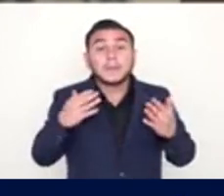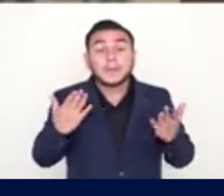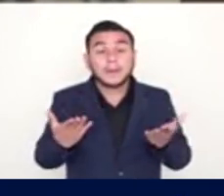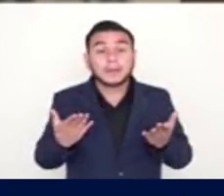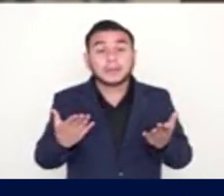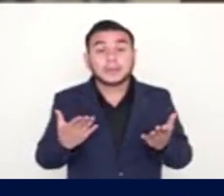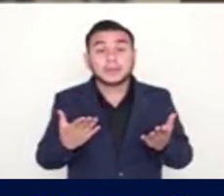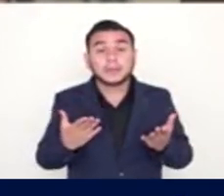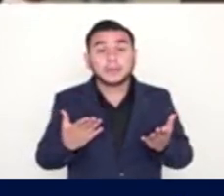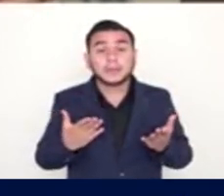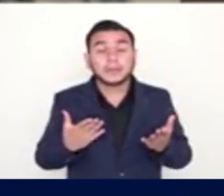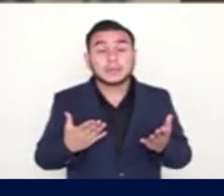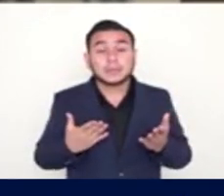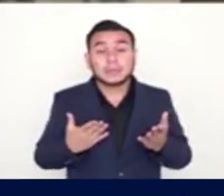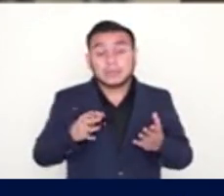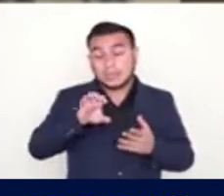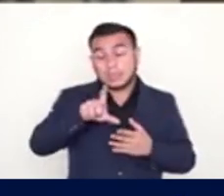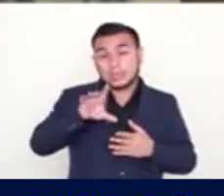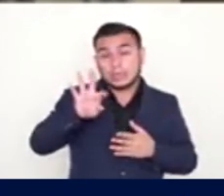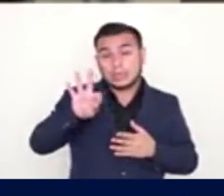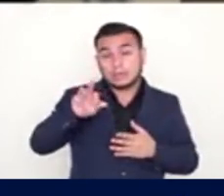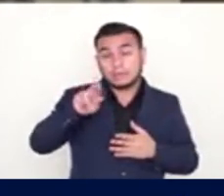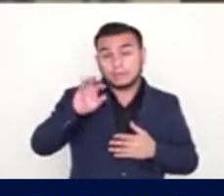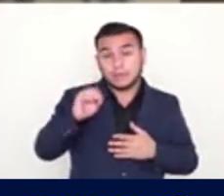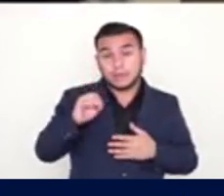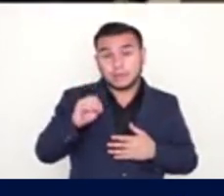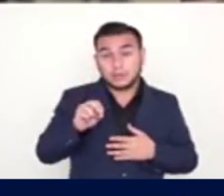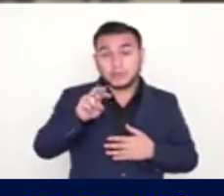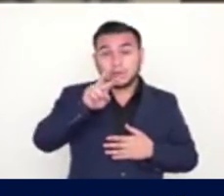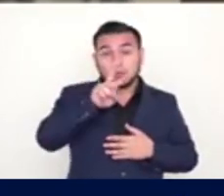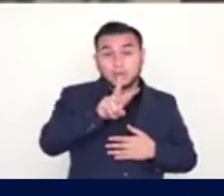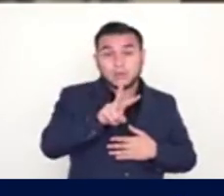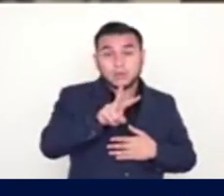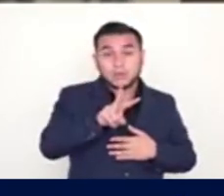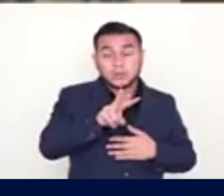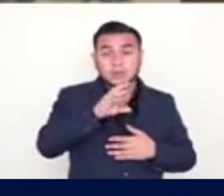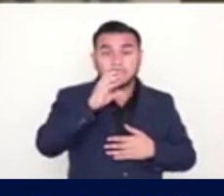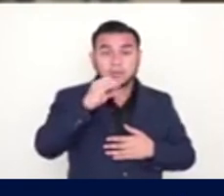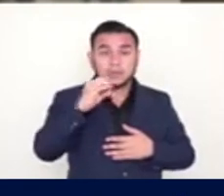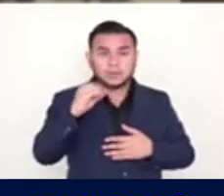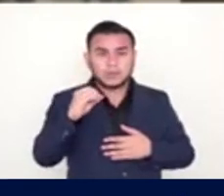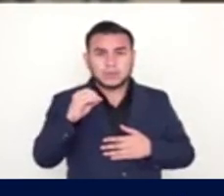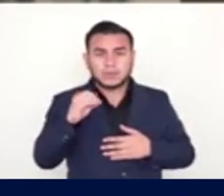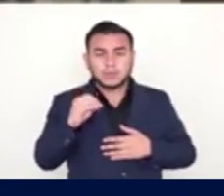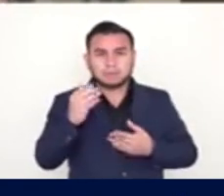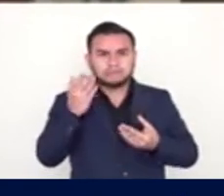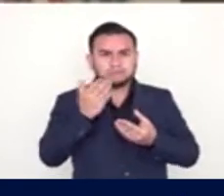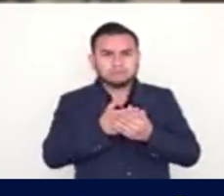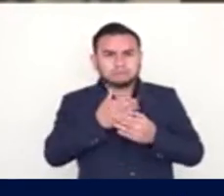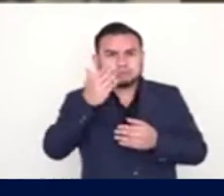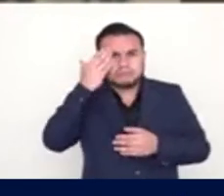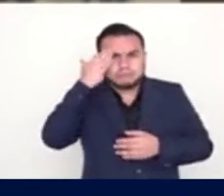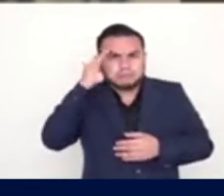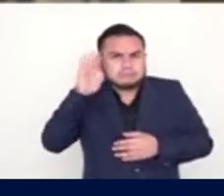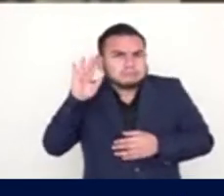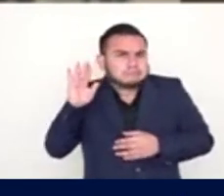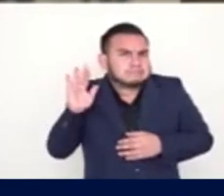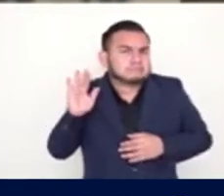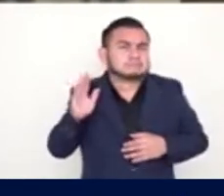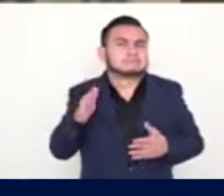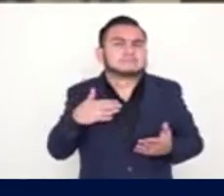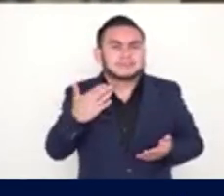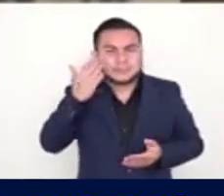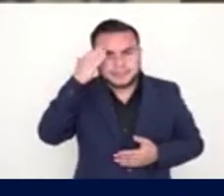dicen, según el FARO, de que en sus 200 documentos que ellos tienen en su poder, que no sé cómo tendrán en su poder 200